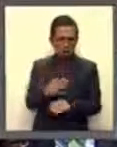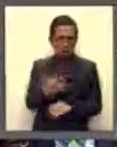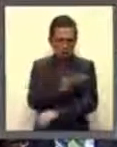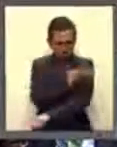Banco Interamericano de Desarrollo, esta Corporación Interamericana de Inversiones, se fondean con los recursos de las